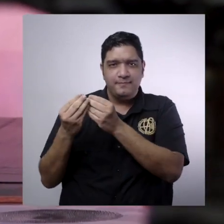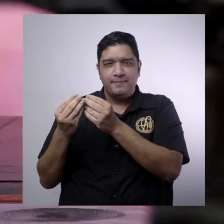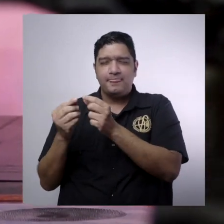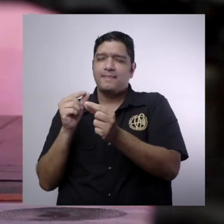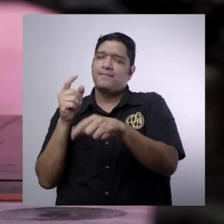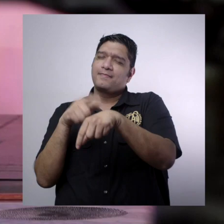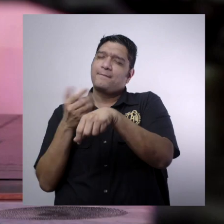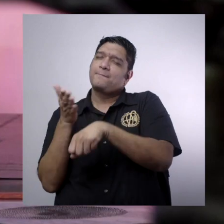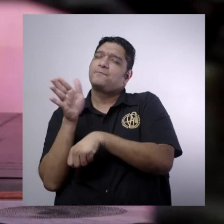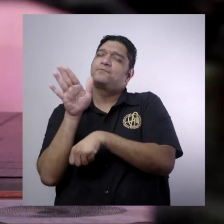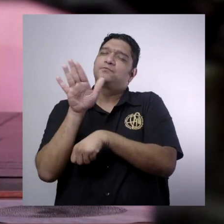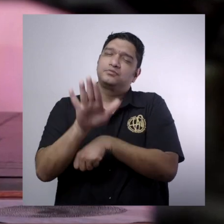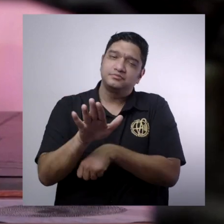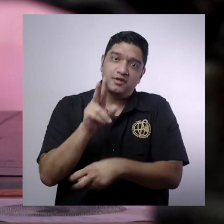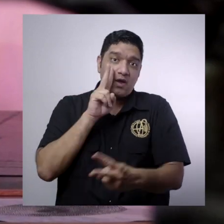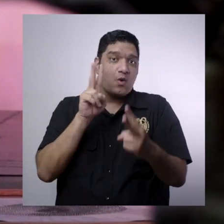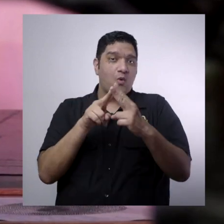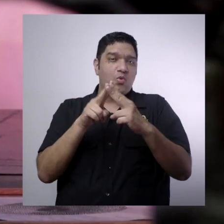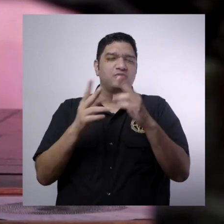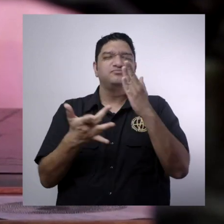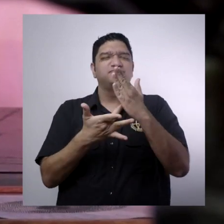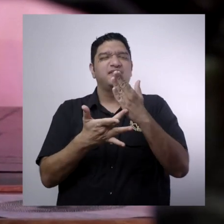descubrí el grabado.